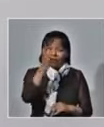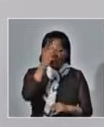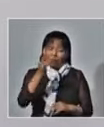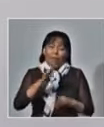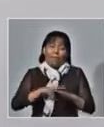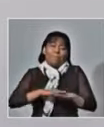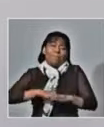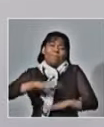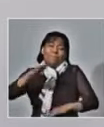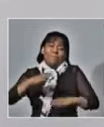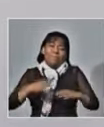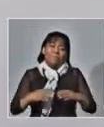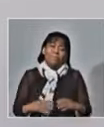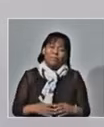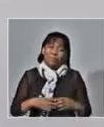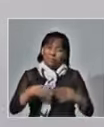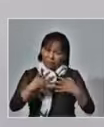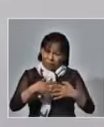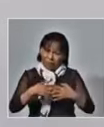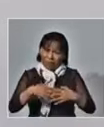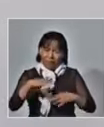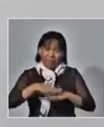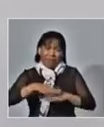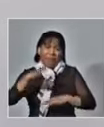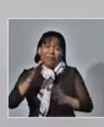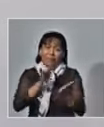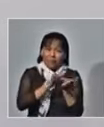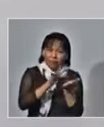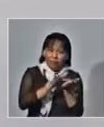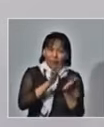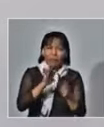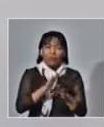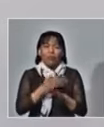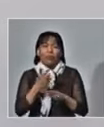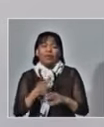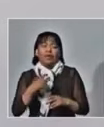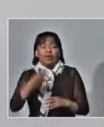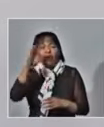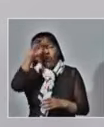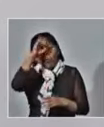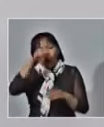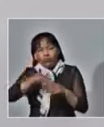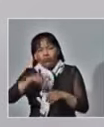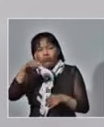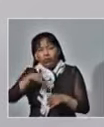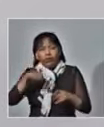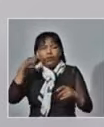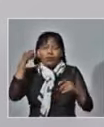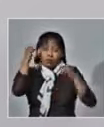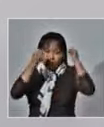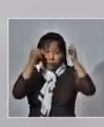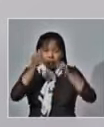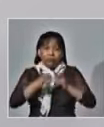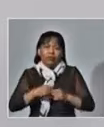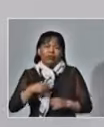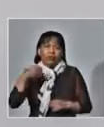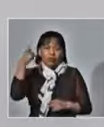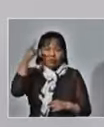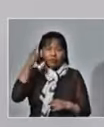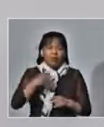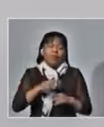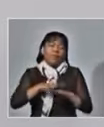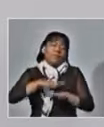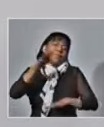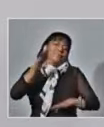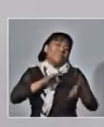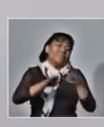infraestructura, más apoyo para eso, porque la vocación de Puebla, entre otras cosas, es cultural, es turística, pero sobre todo daremos empleo,